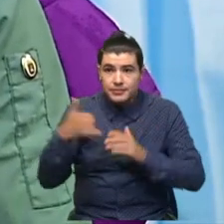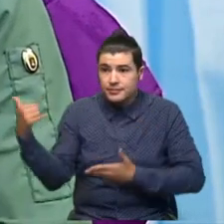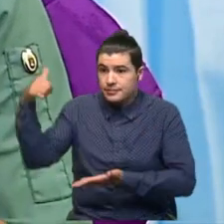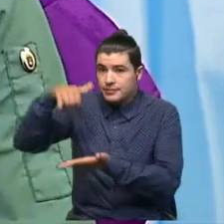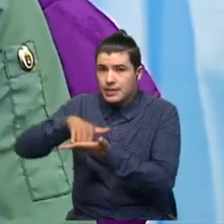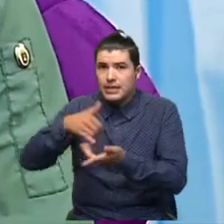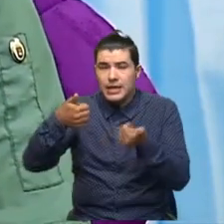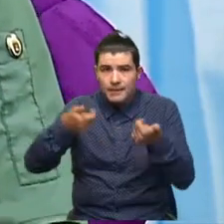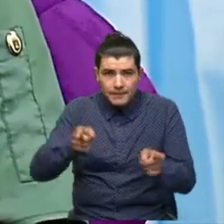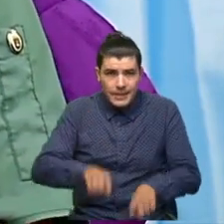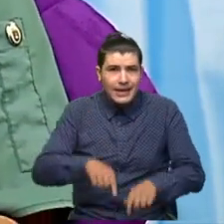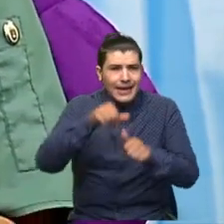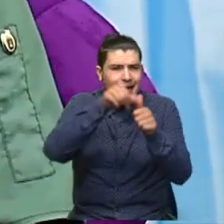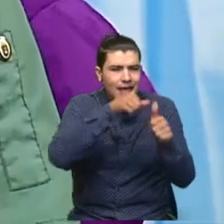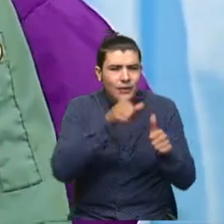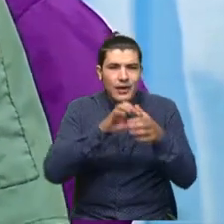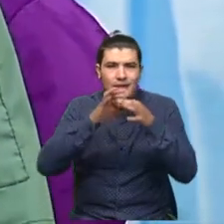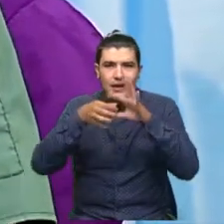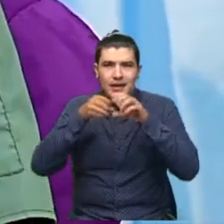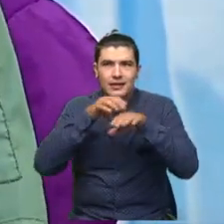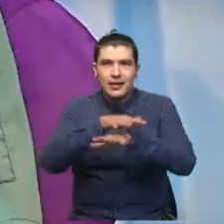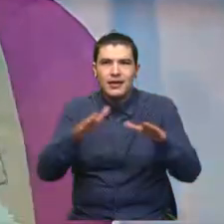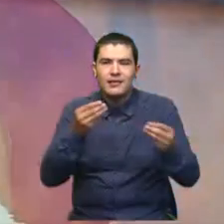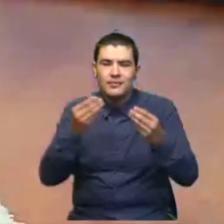fijo y de cada una de nuestras redes sociales. Muchas gracias.